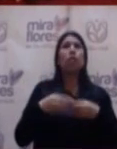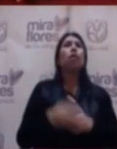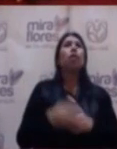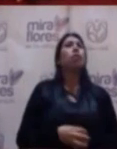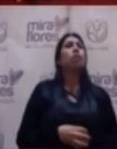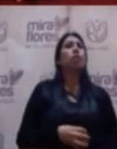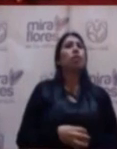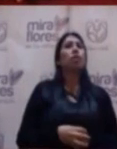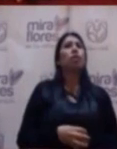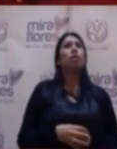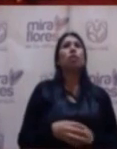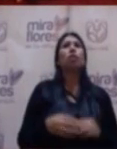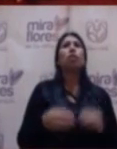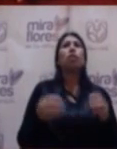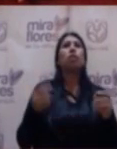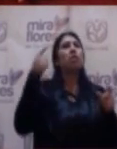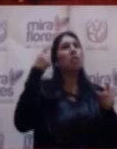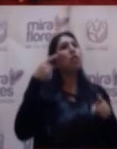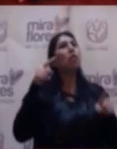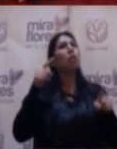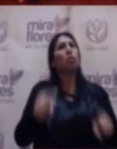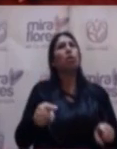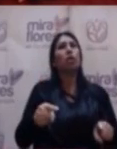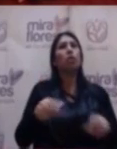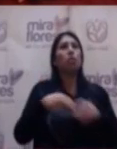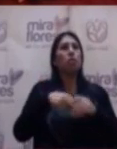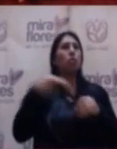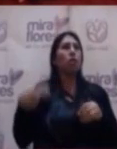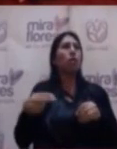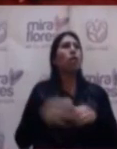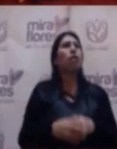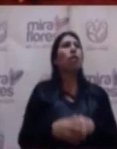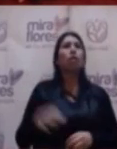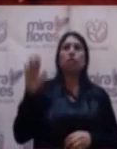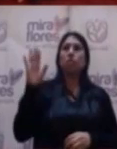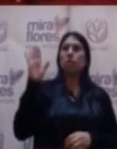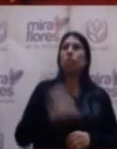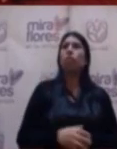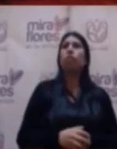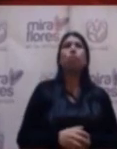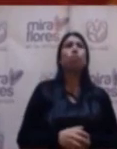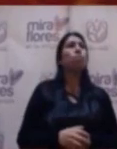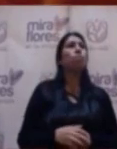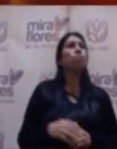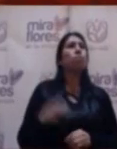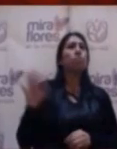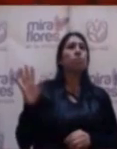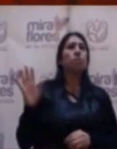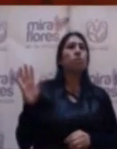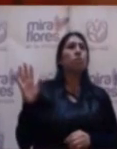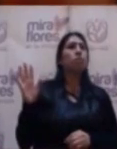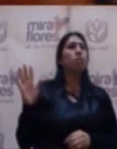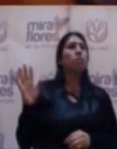su conformidad con la vacancia, siéntanse, levantar la mano en señal de conformidad. Yo voto